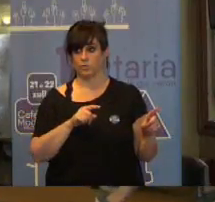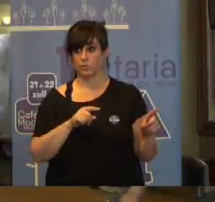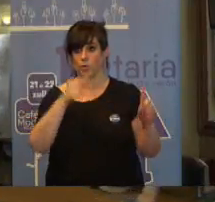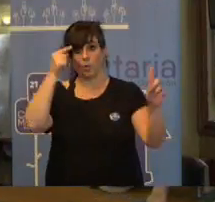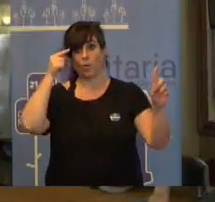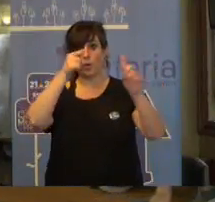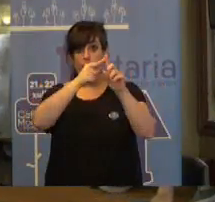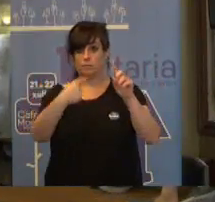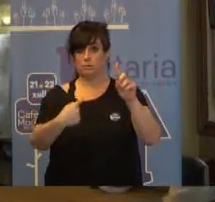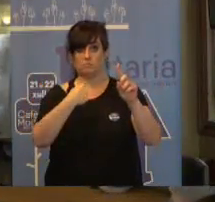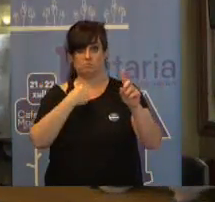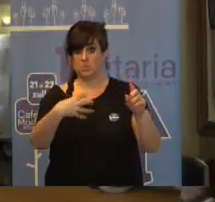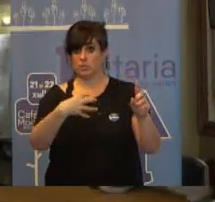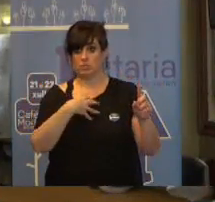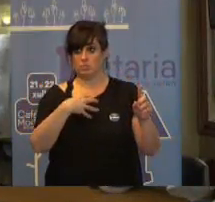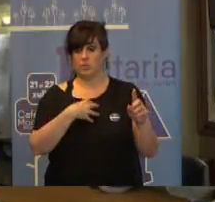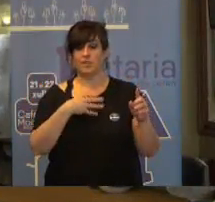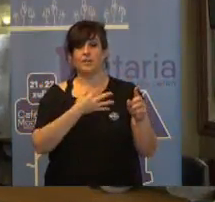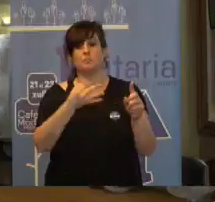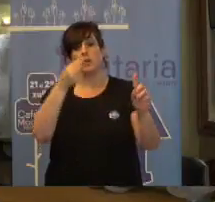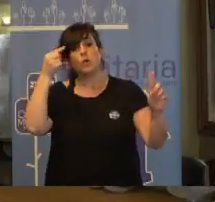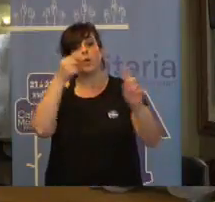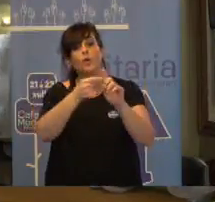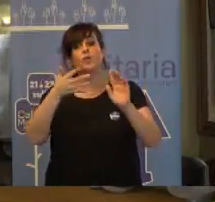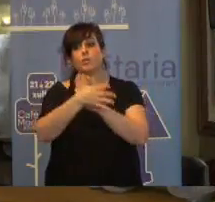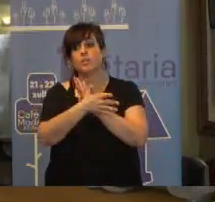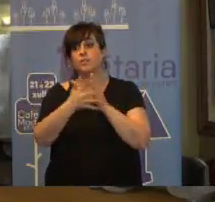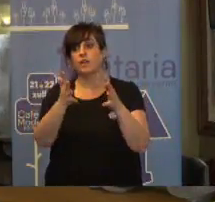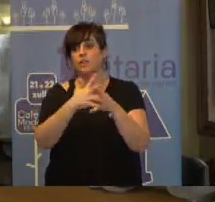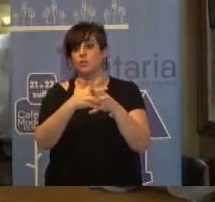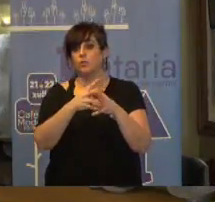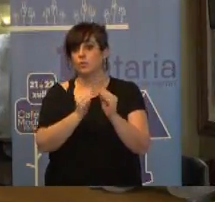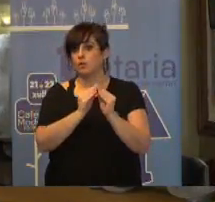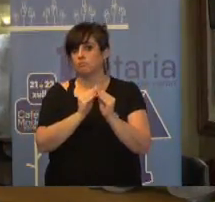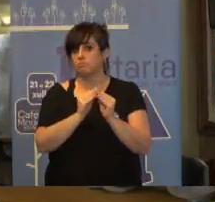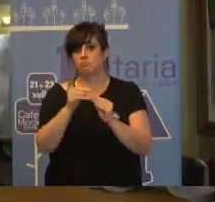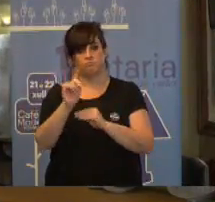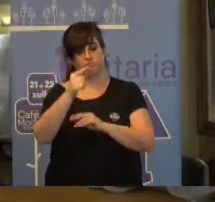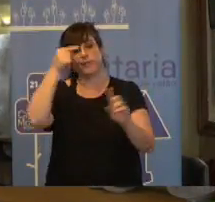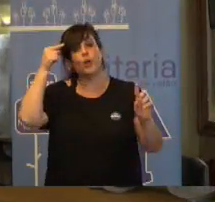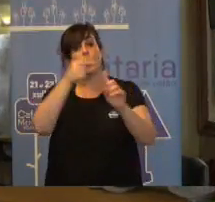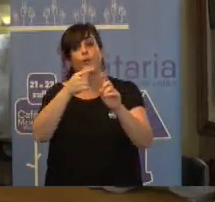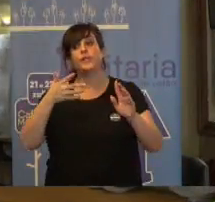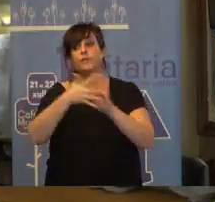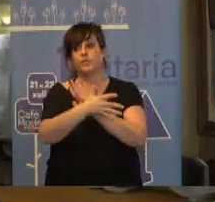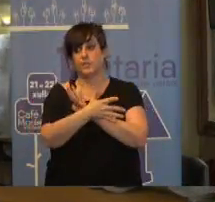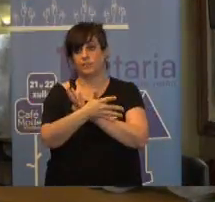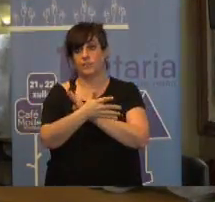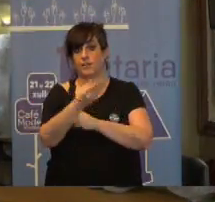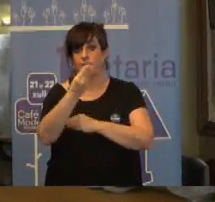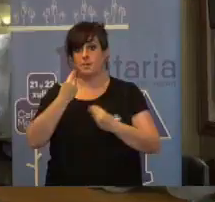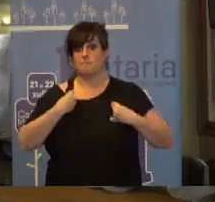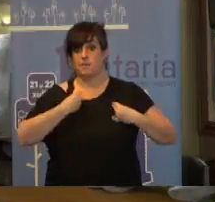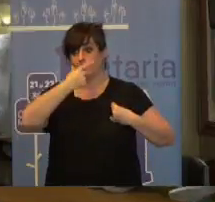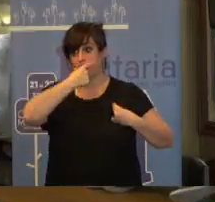obxectivo, e o obxectivo non é crear a estrutura que teñamos que crear. O obxectivo é conseguir facerlle a vida máis doada